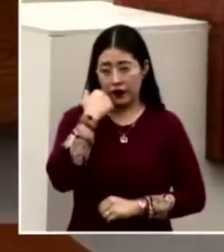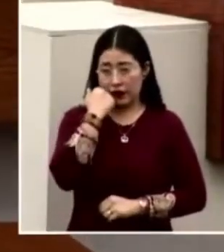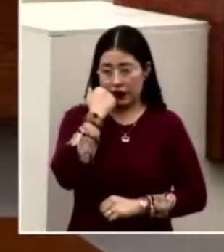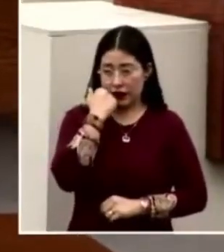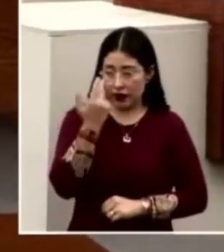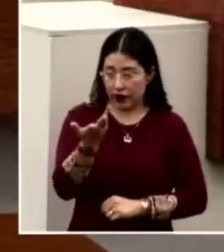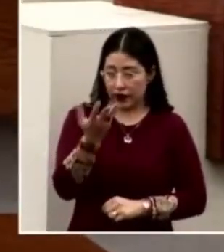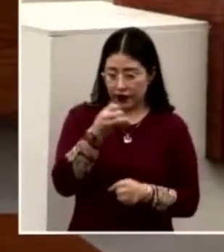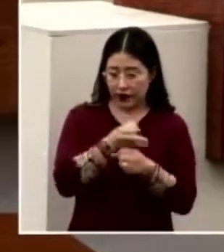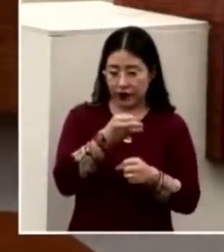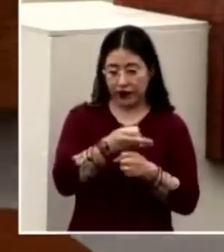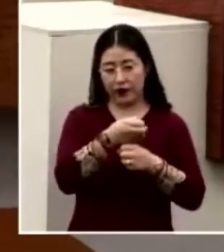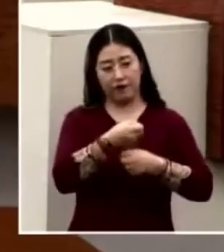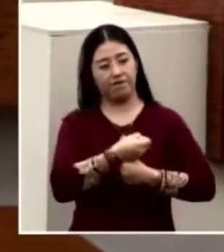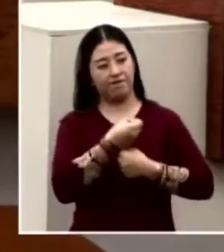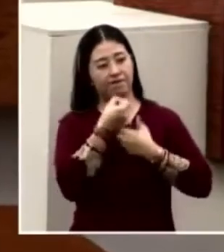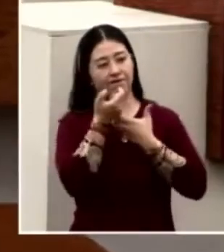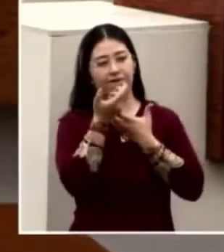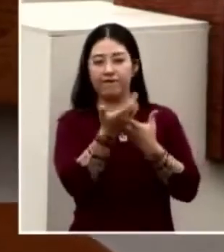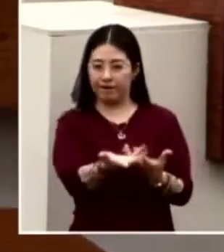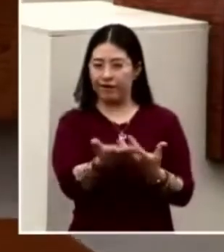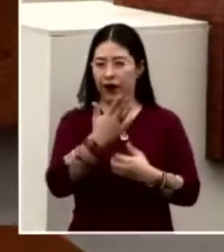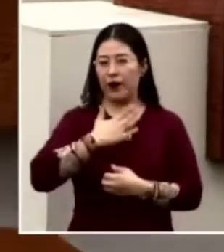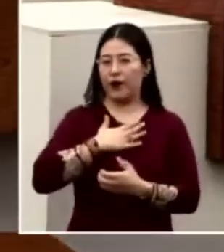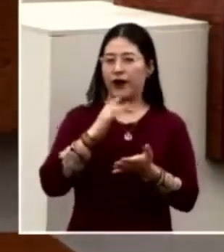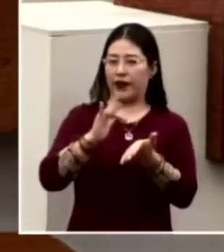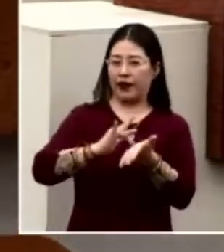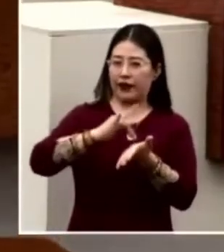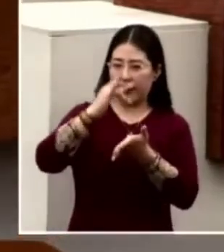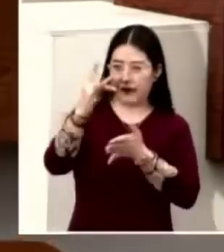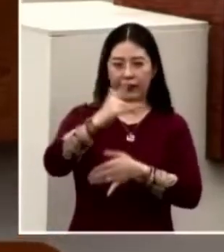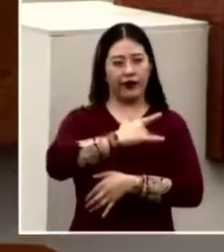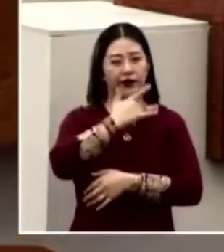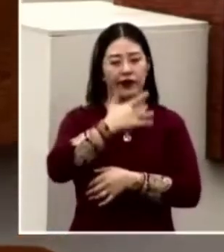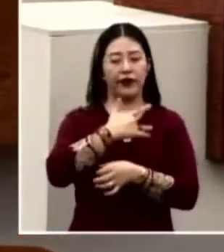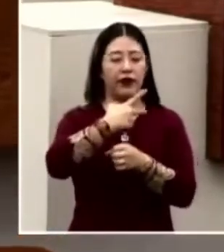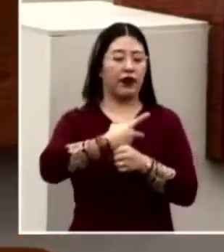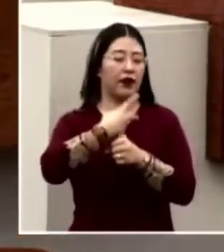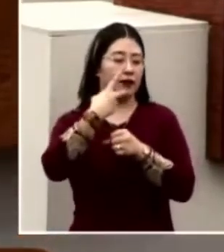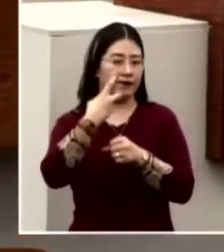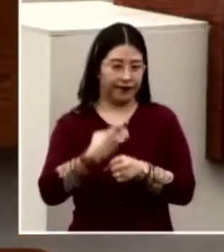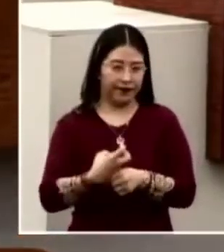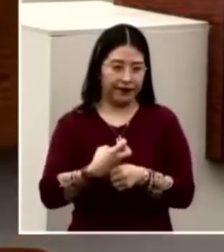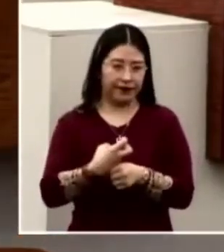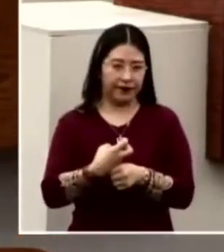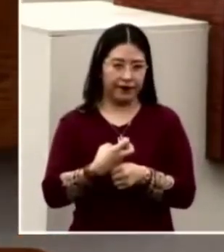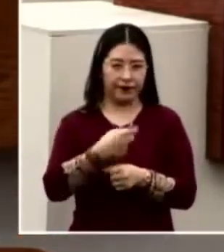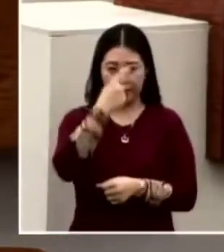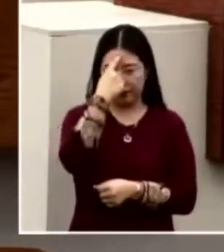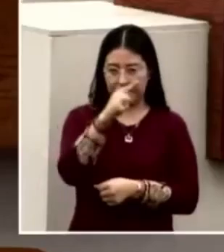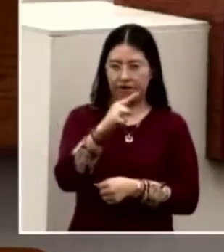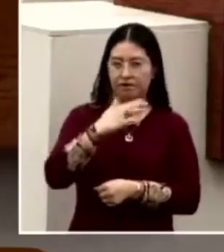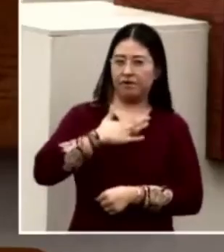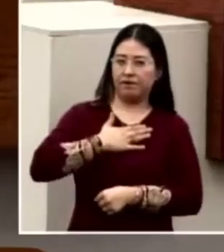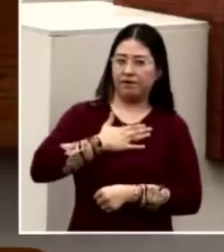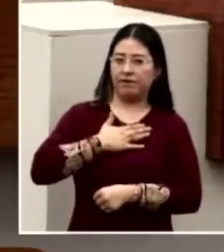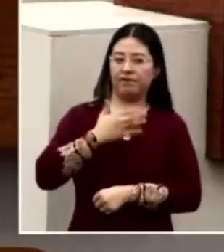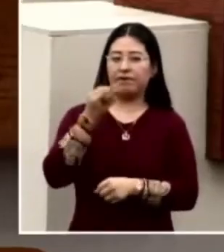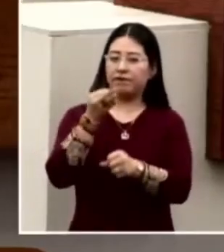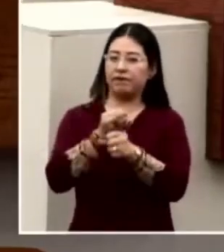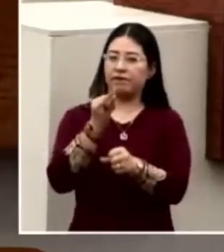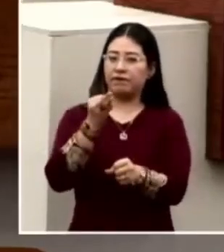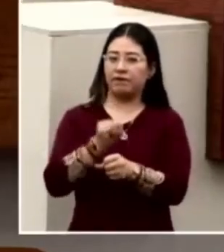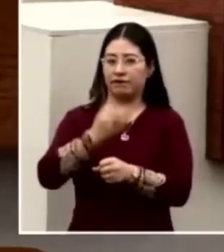expresarles nuestro agradecimiento por la invitación a estar aquí en